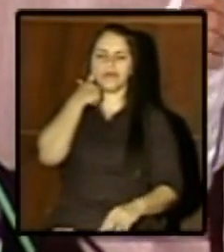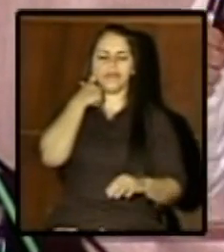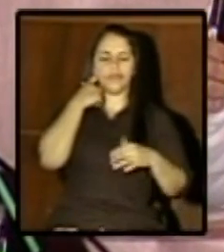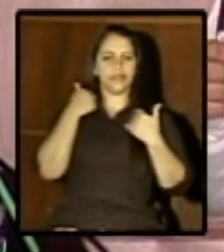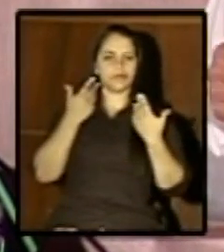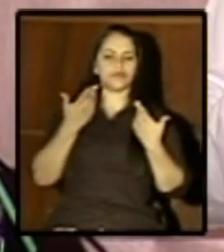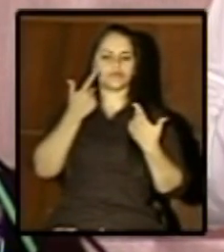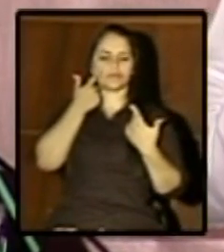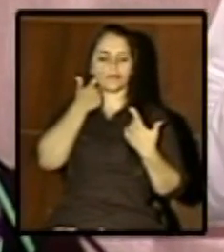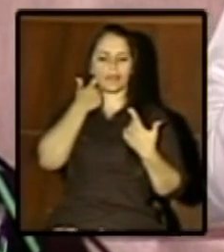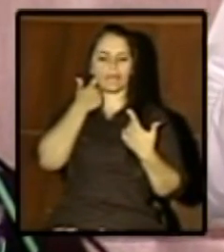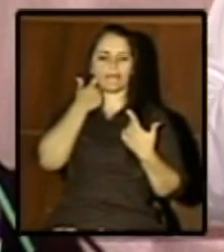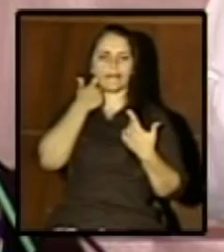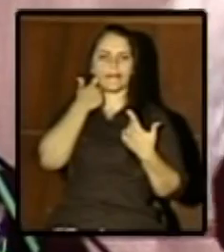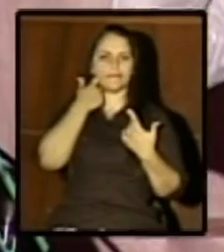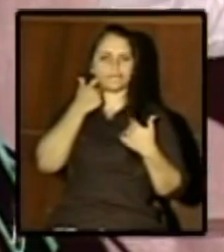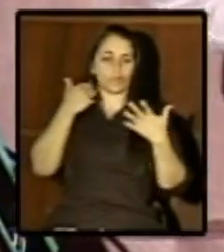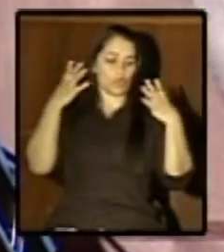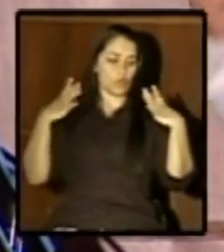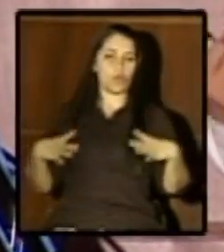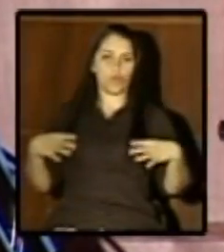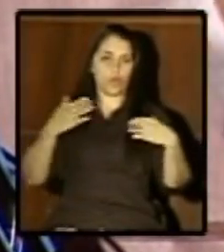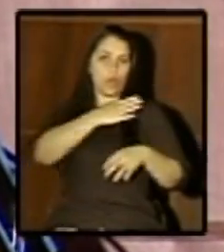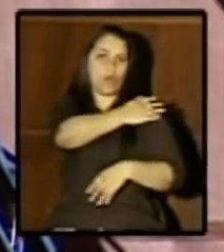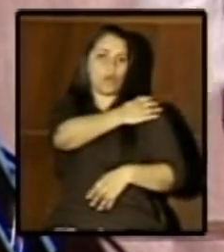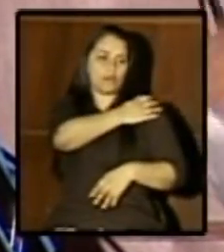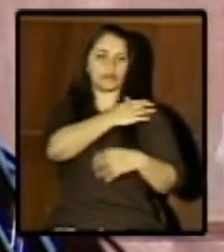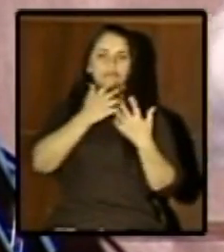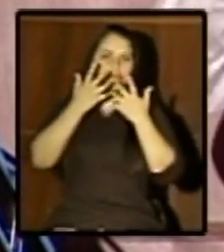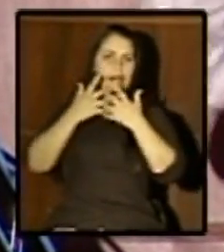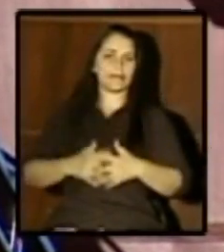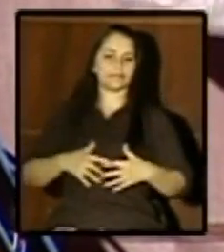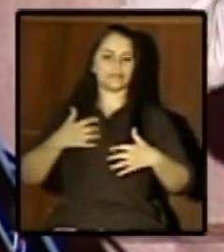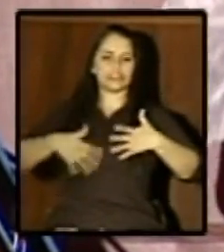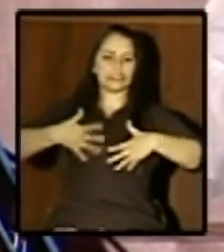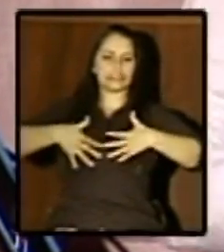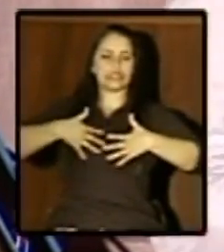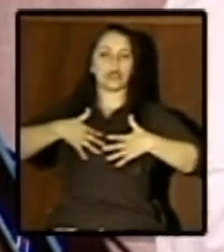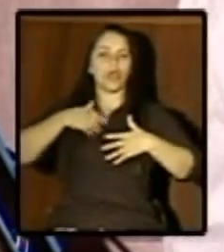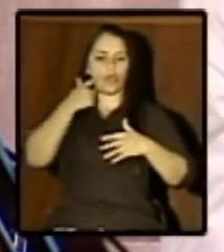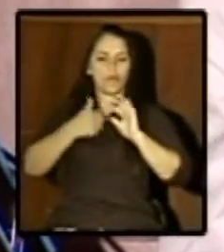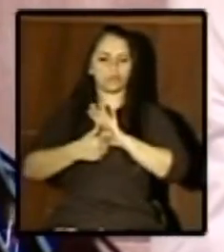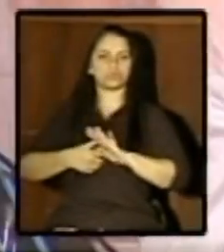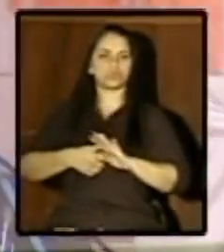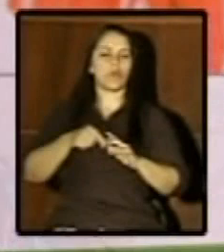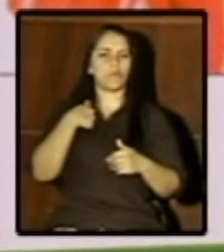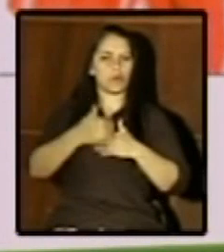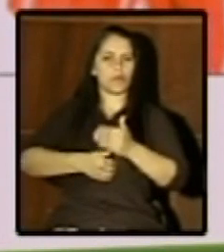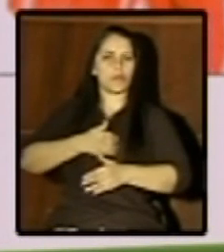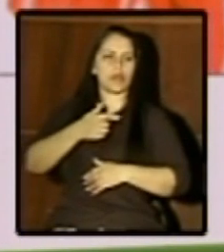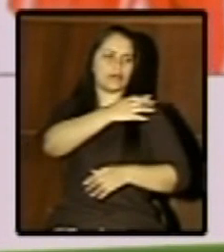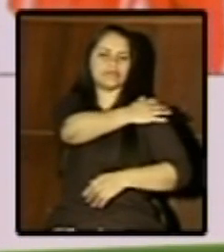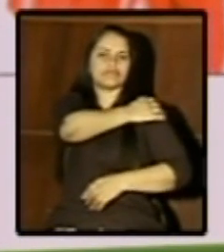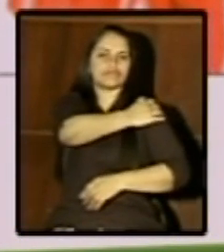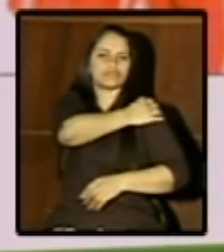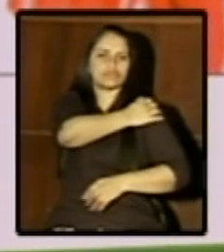Recordemos un poquito así rápidamente de la anatomía del hombro para entender. Para yo mover el hombro tengo que tener integridad, pues de